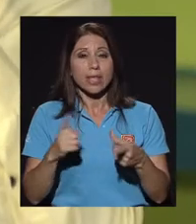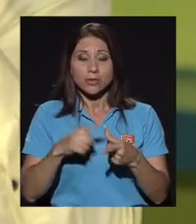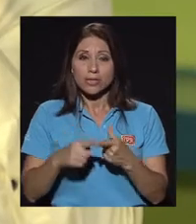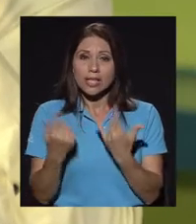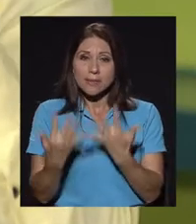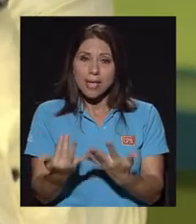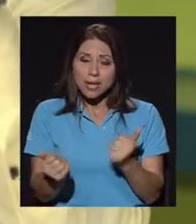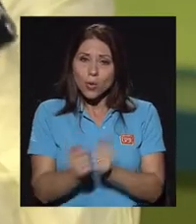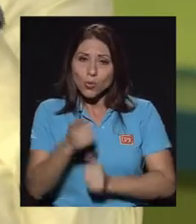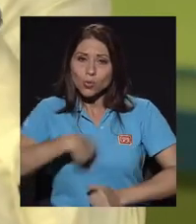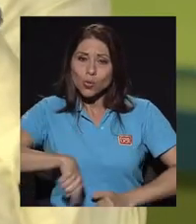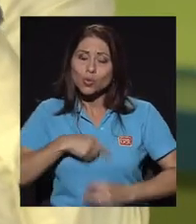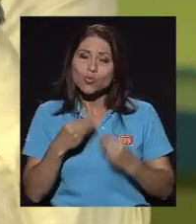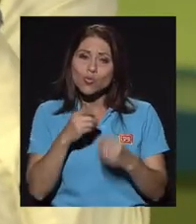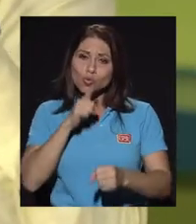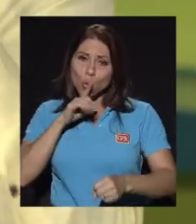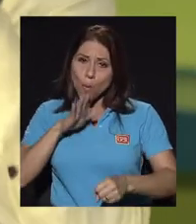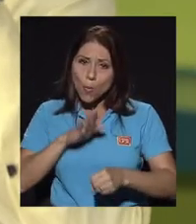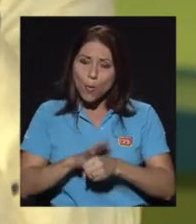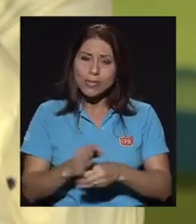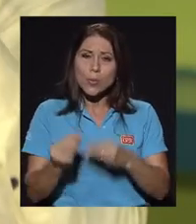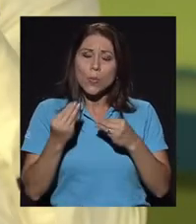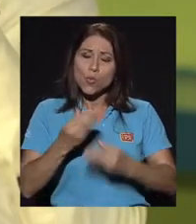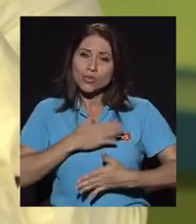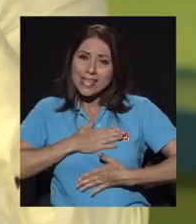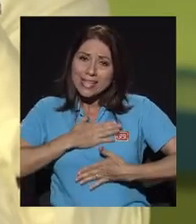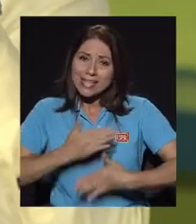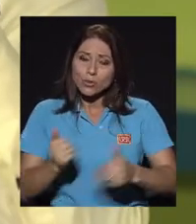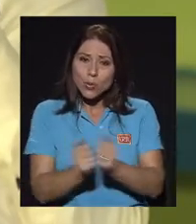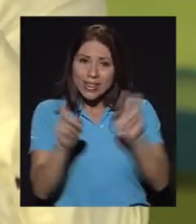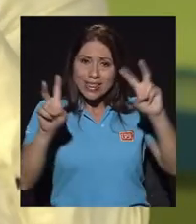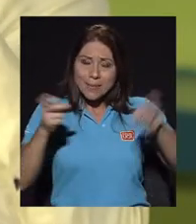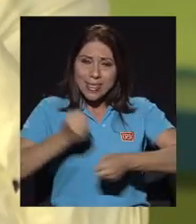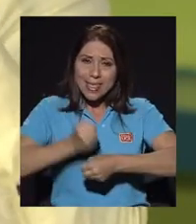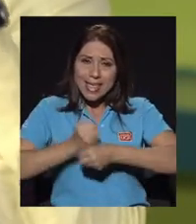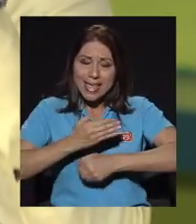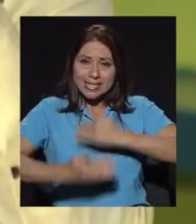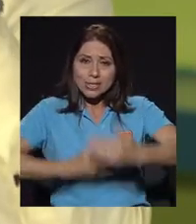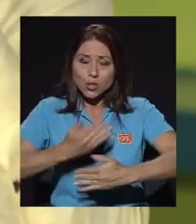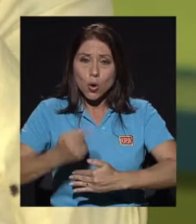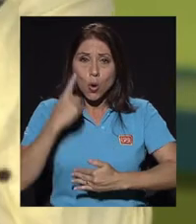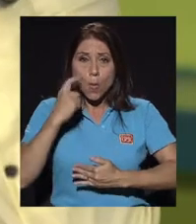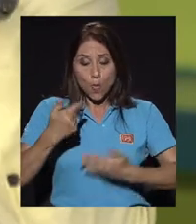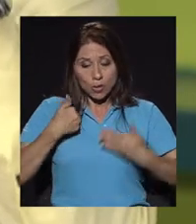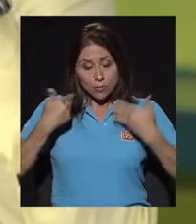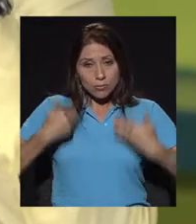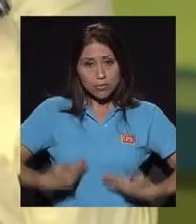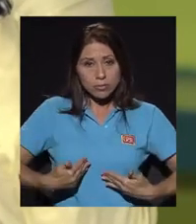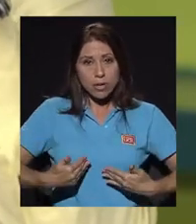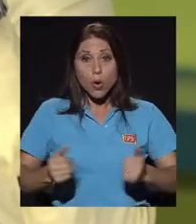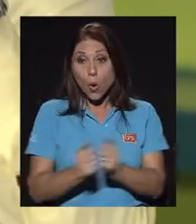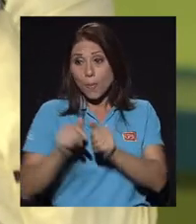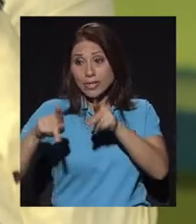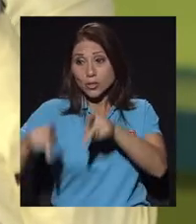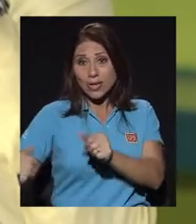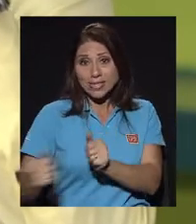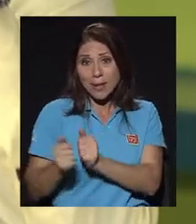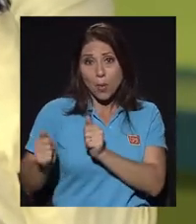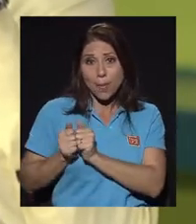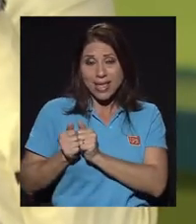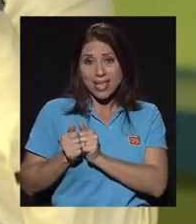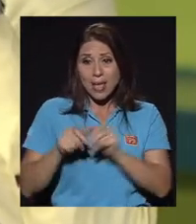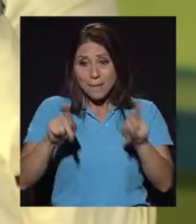esperen en nosotros muchísimo compromiso, muchísima dedicación en el tema de gestión, porque en mi servidor y en las personas que me acompañan hay